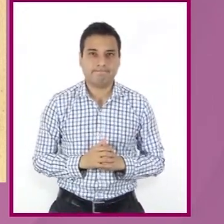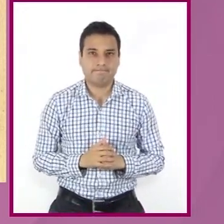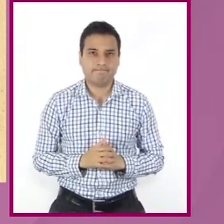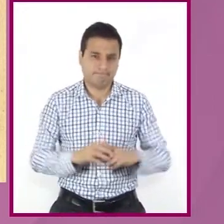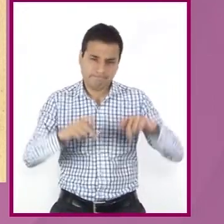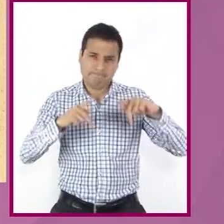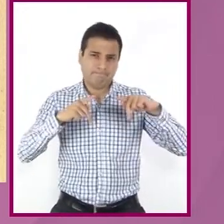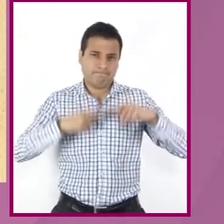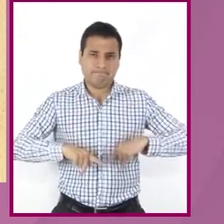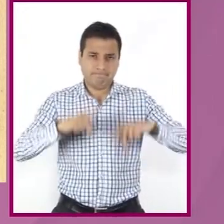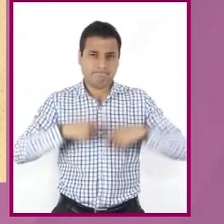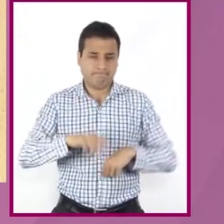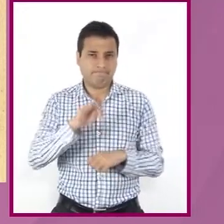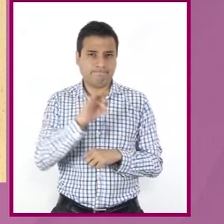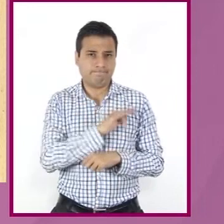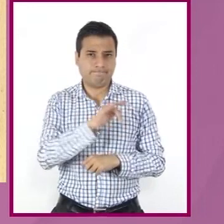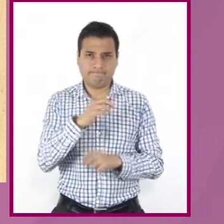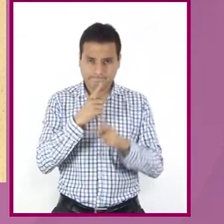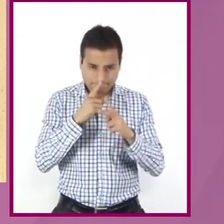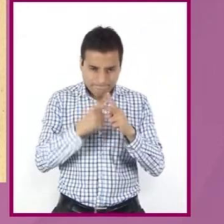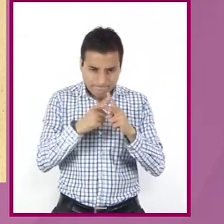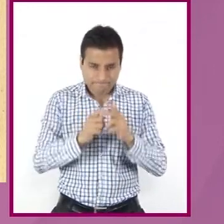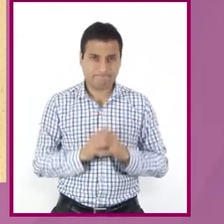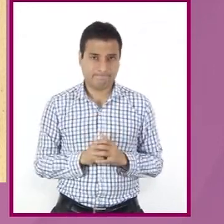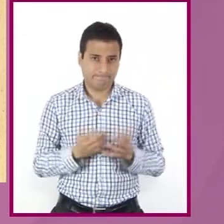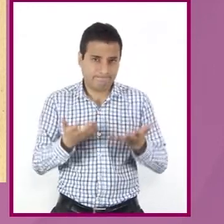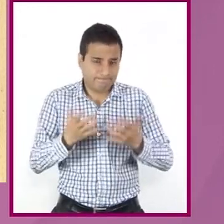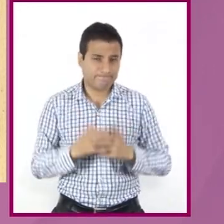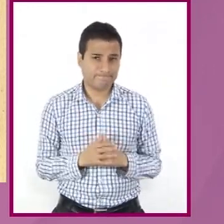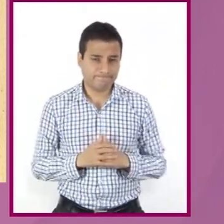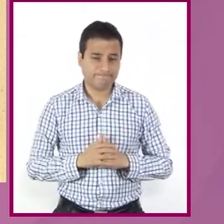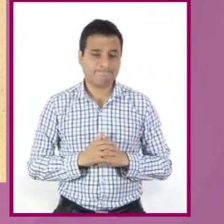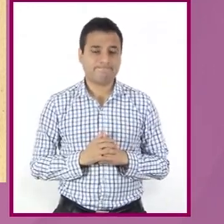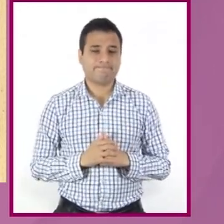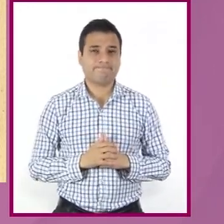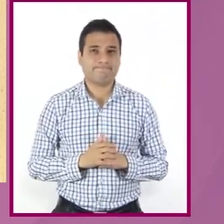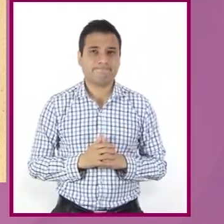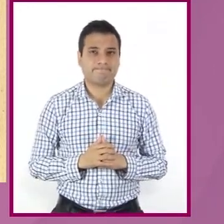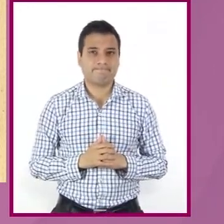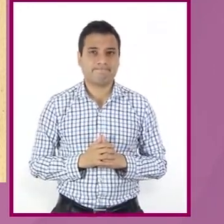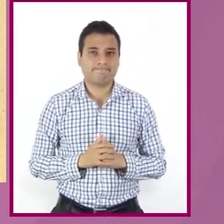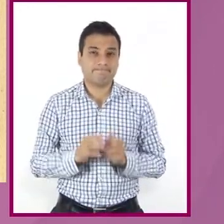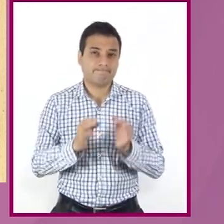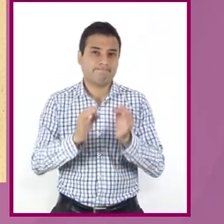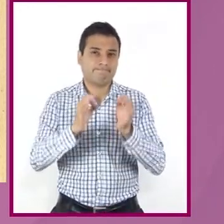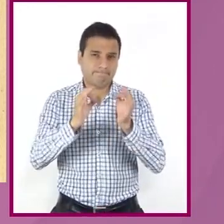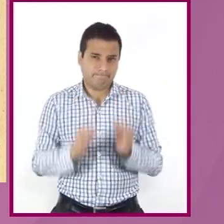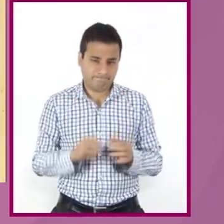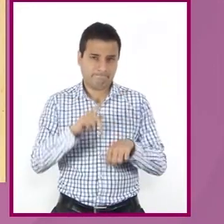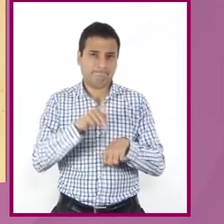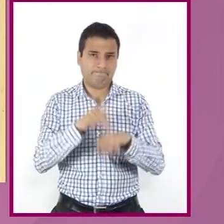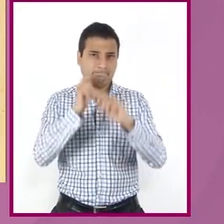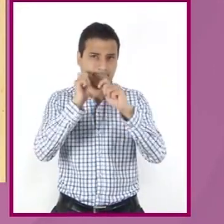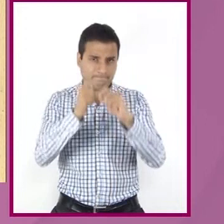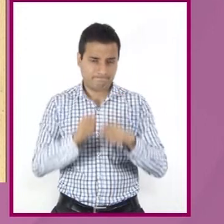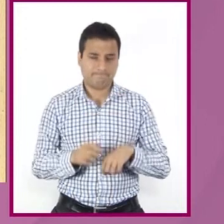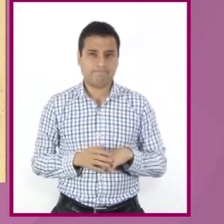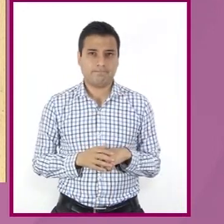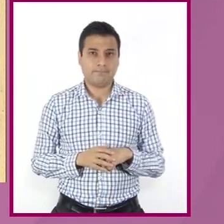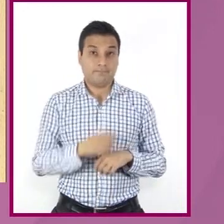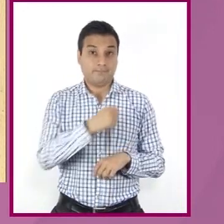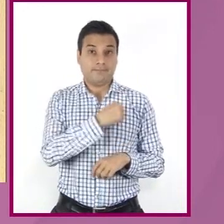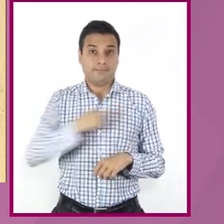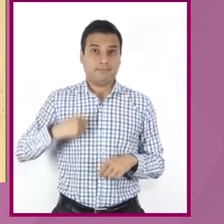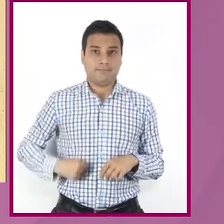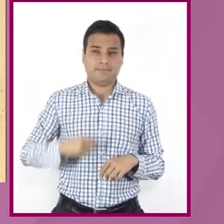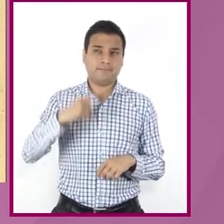cualquier persona pudiera comprobar el instrumento de medición que había fabricado en piedra o madera. Los chinos